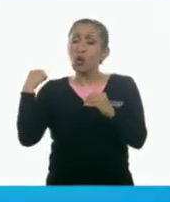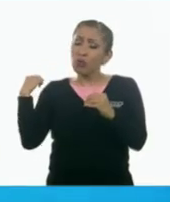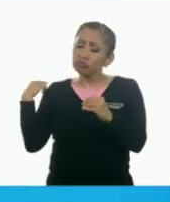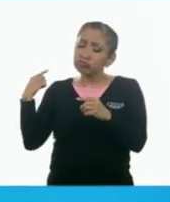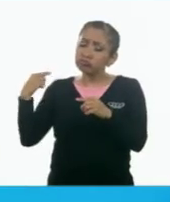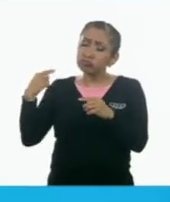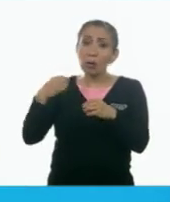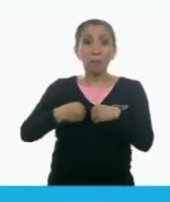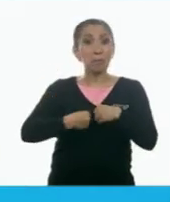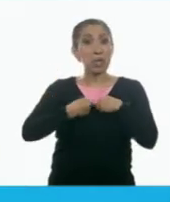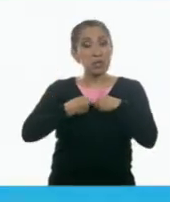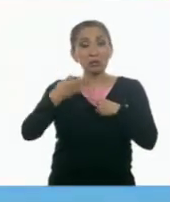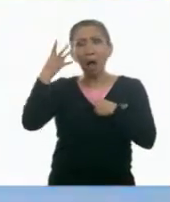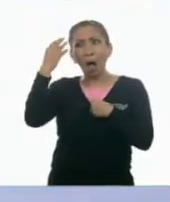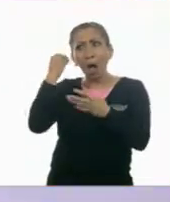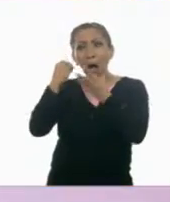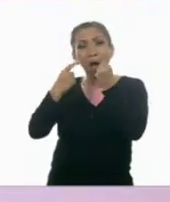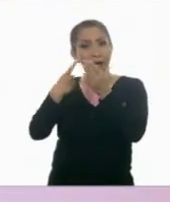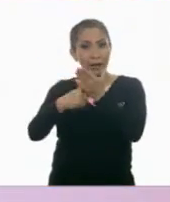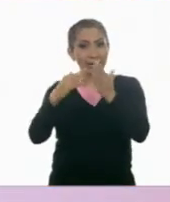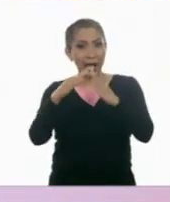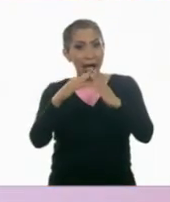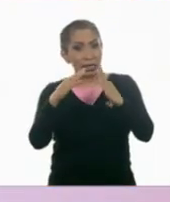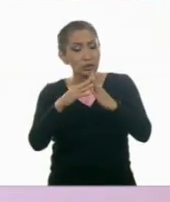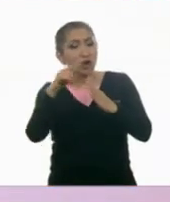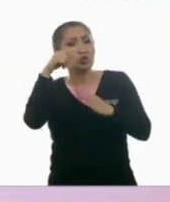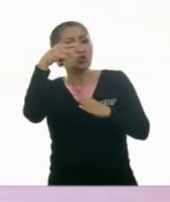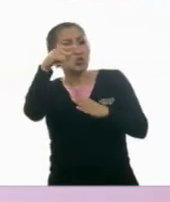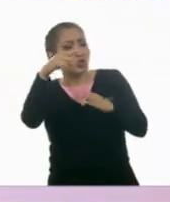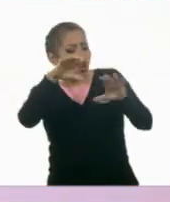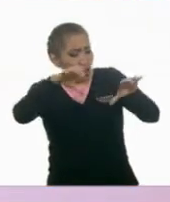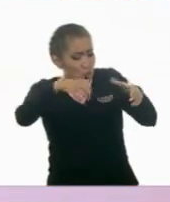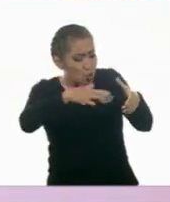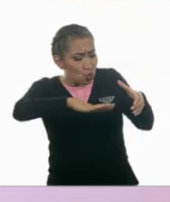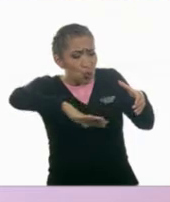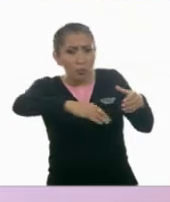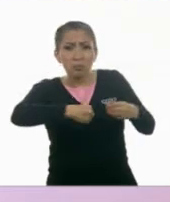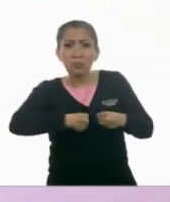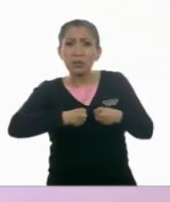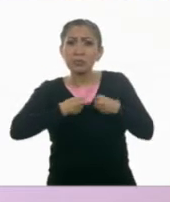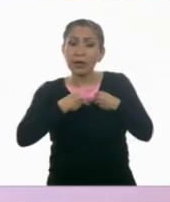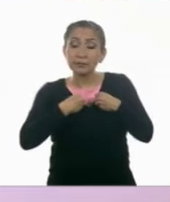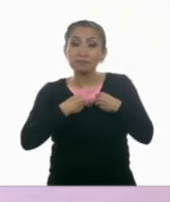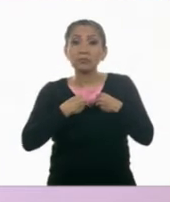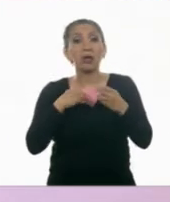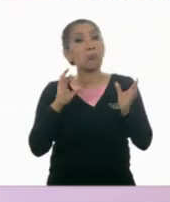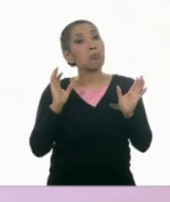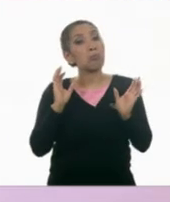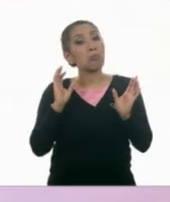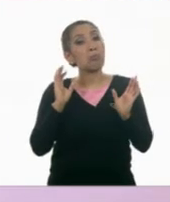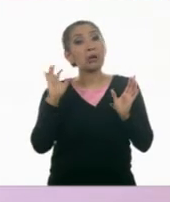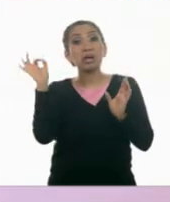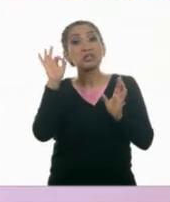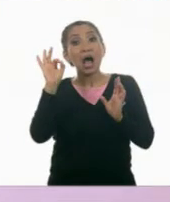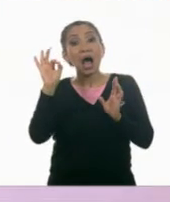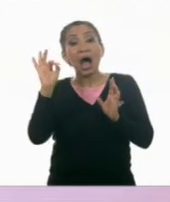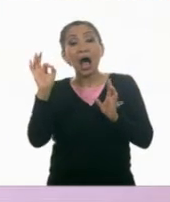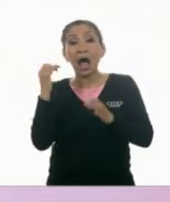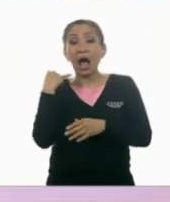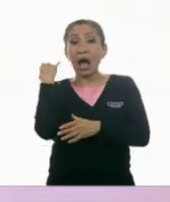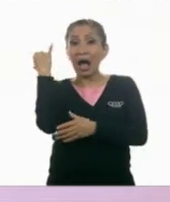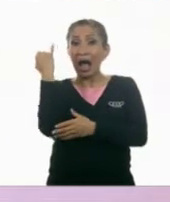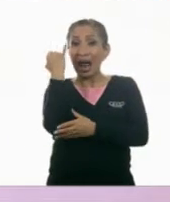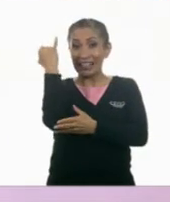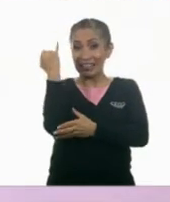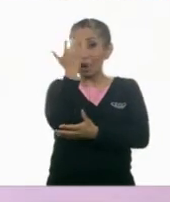lo largo de su vida en casa, en su comunidad y tal vez algunos en el jardín de